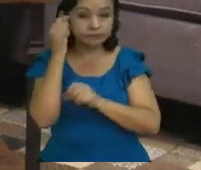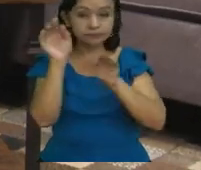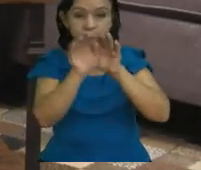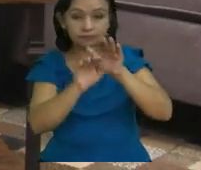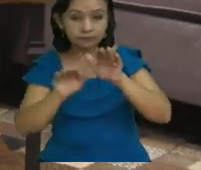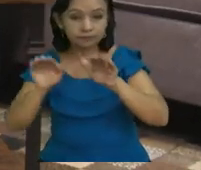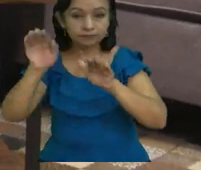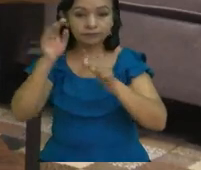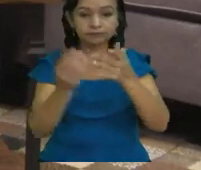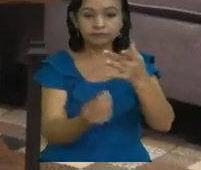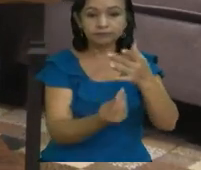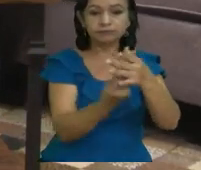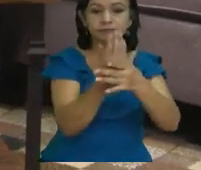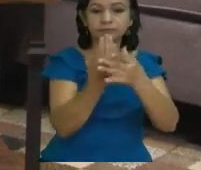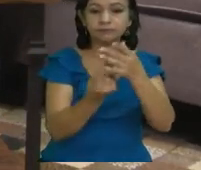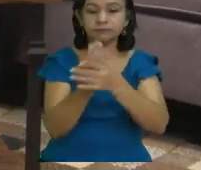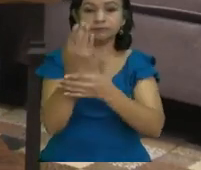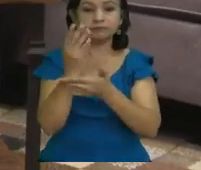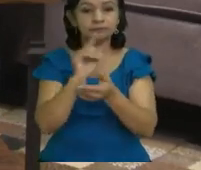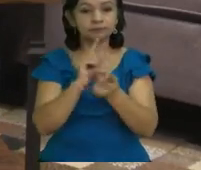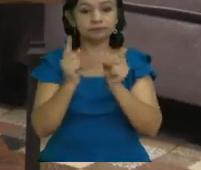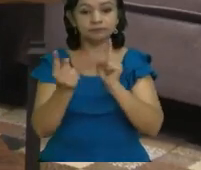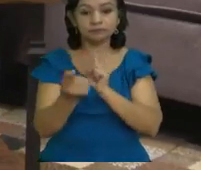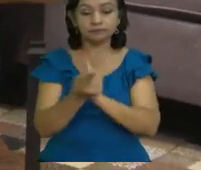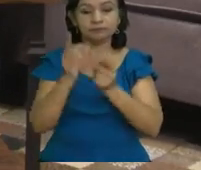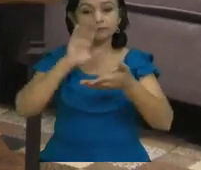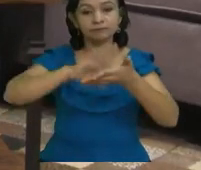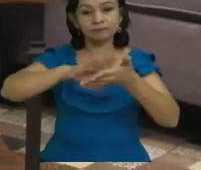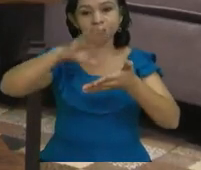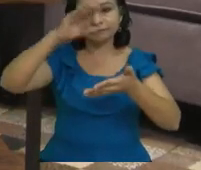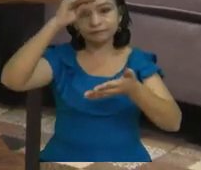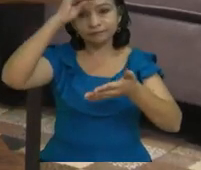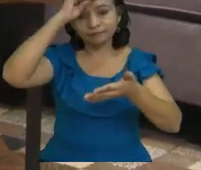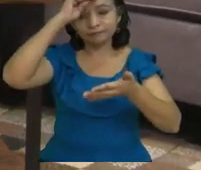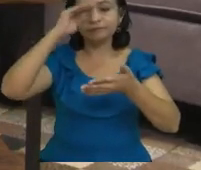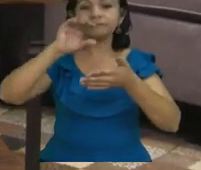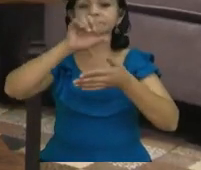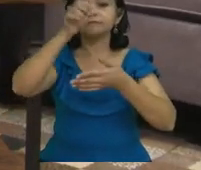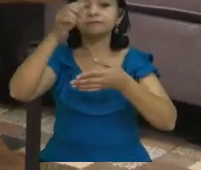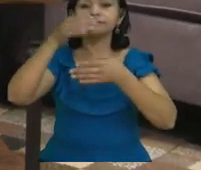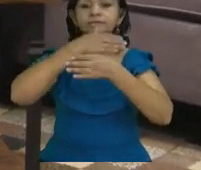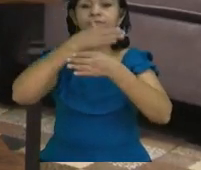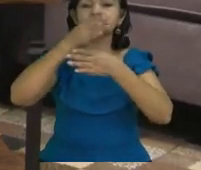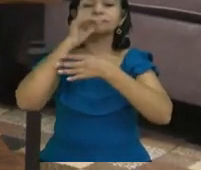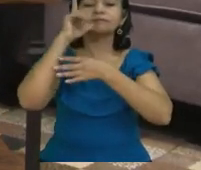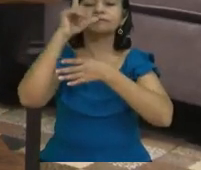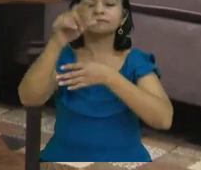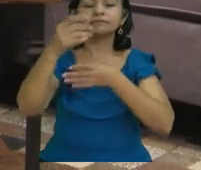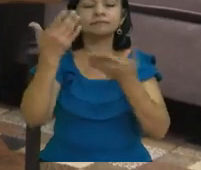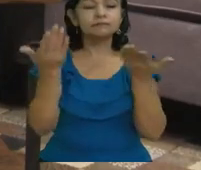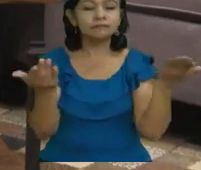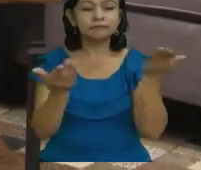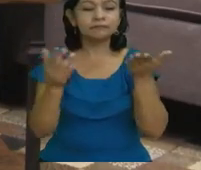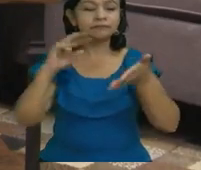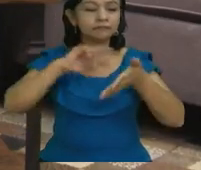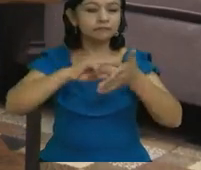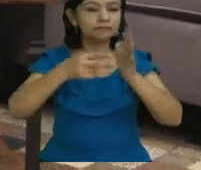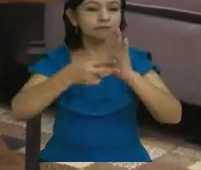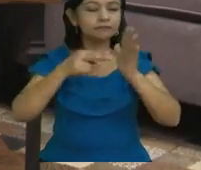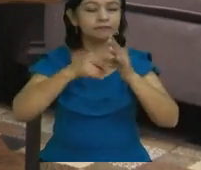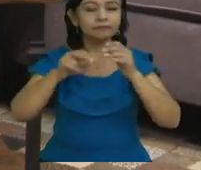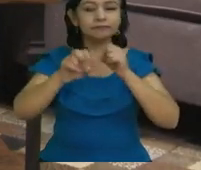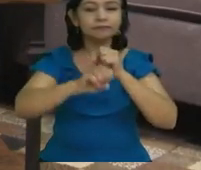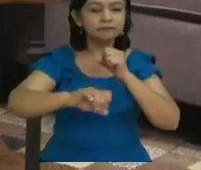la producción, pero entendemos que además se transfiere ese aprendizaje a la comunidad, a los otros productores. ¿Cuánto ha significado de transformación